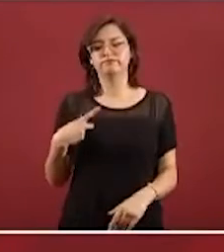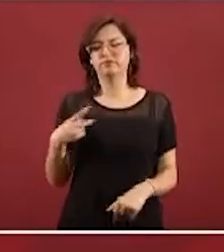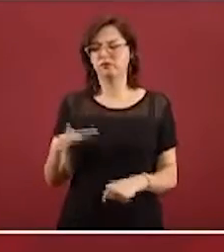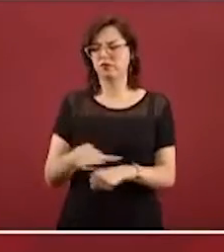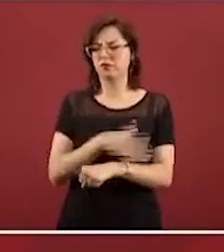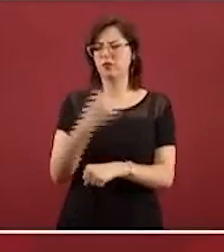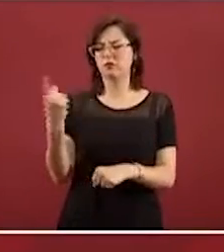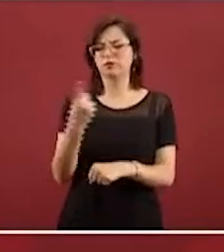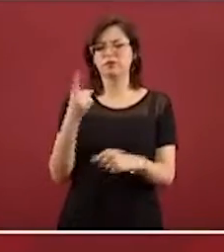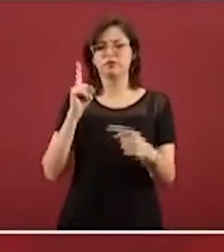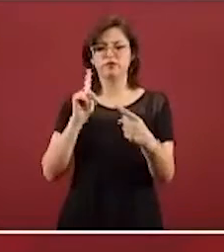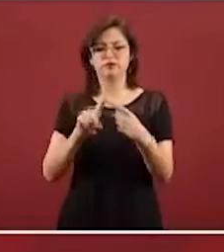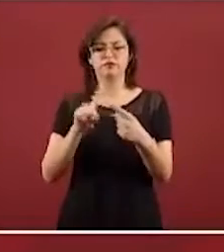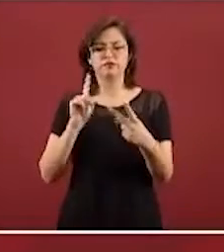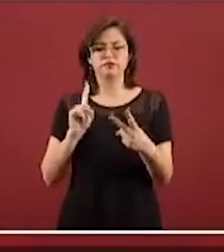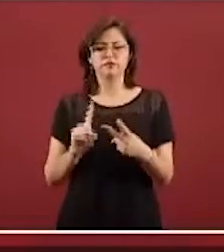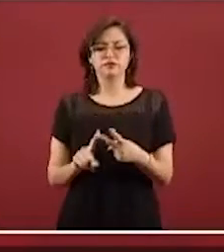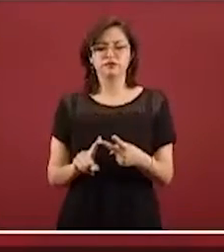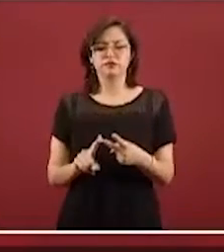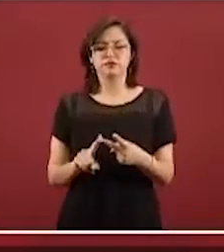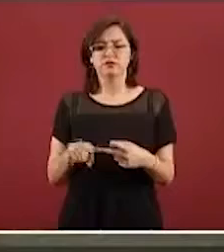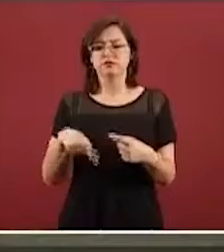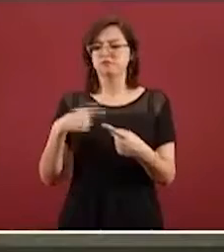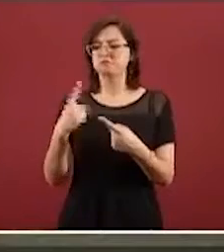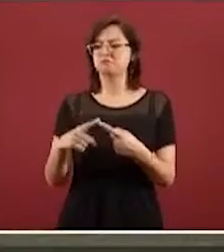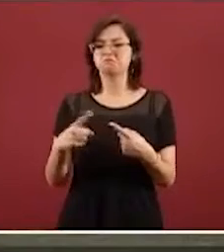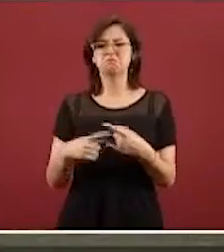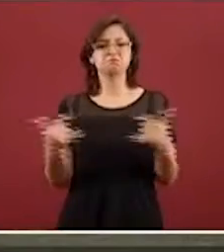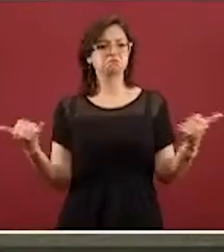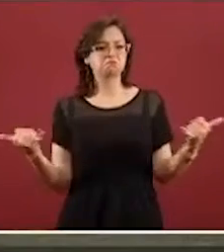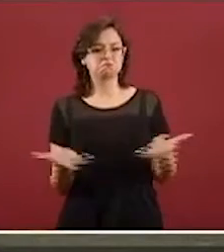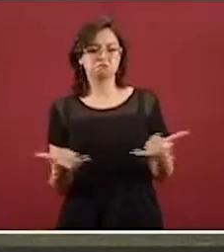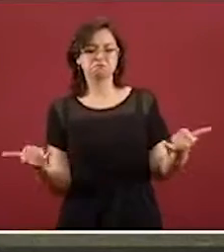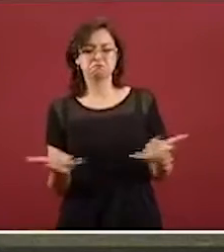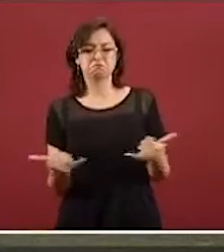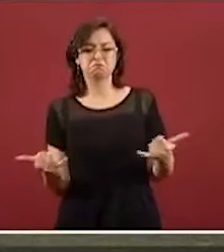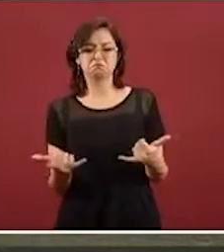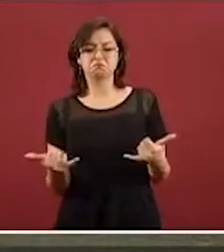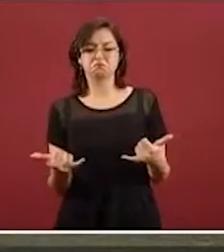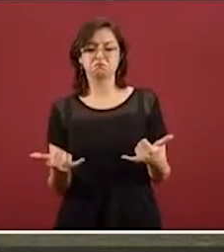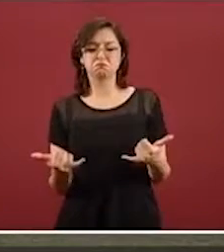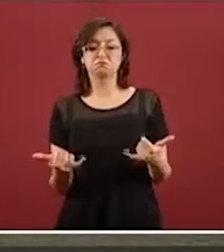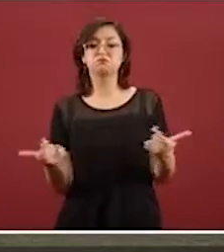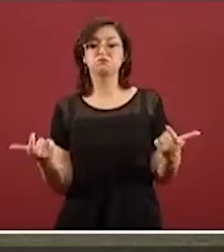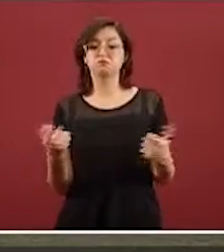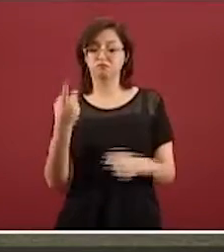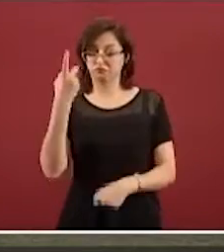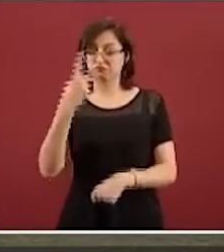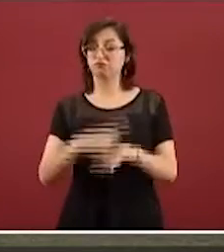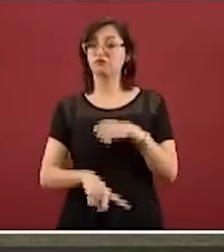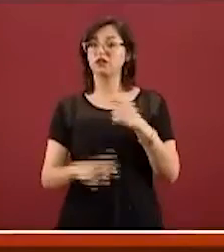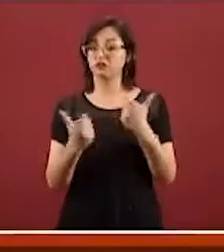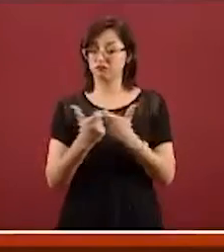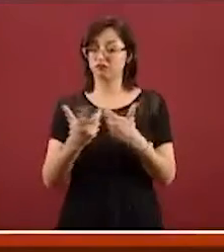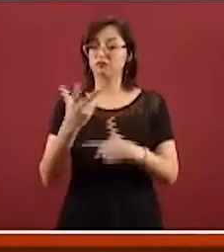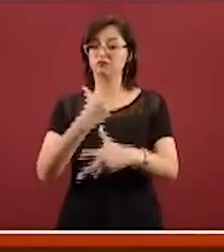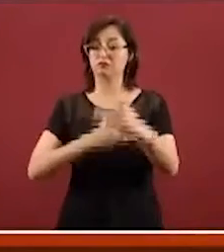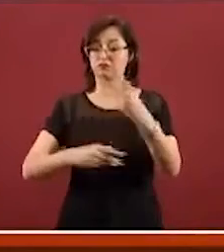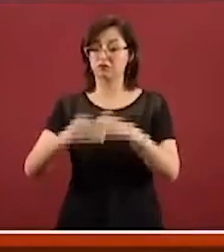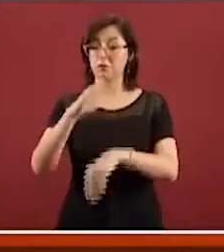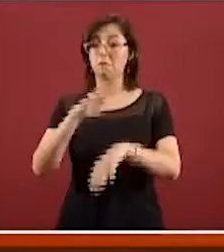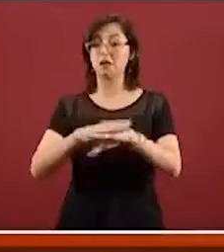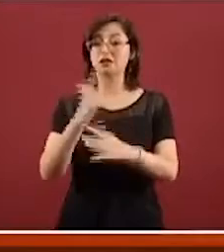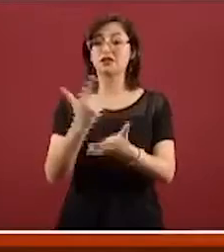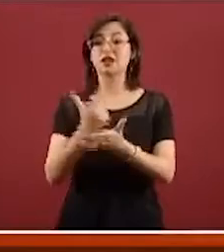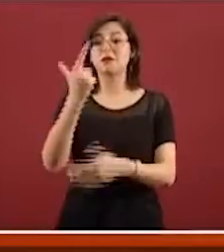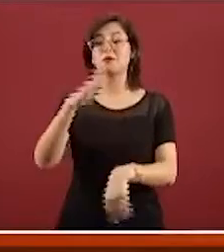motivos primordiales. Si no se hace, el daño económico crece,